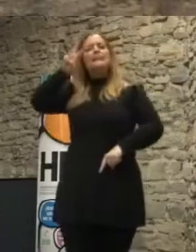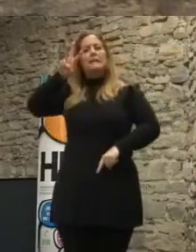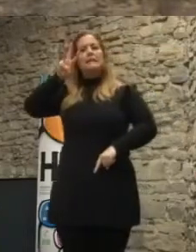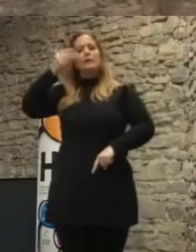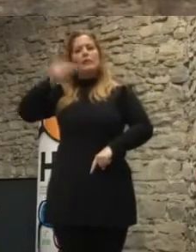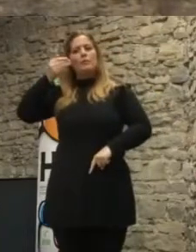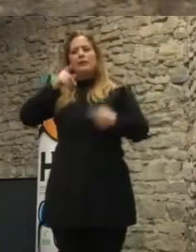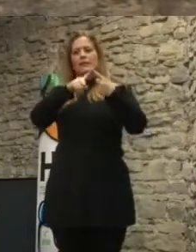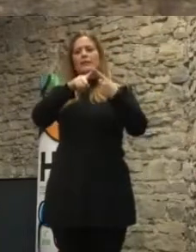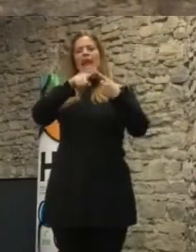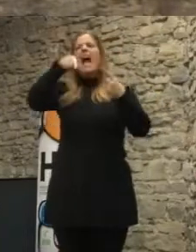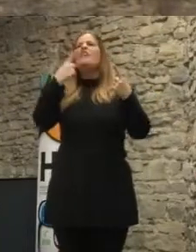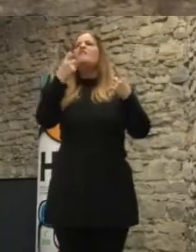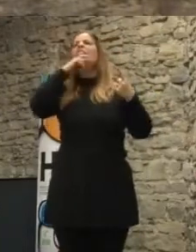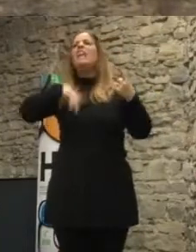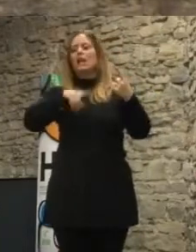¿quién falta aquí?